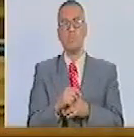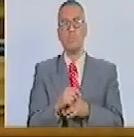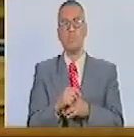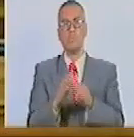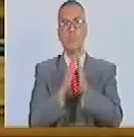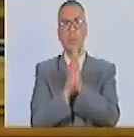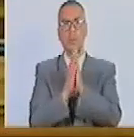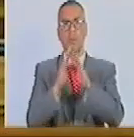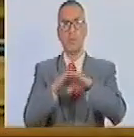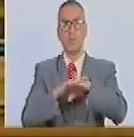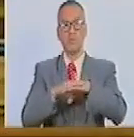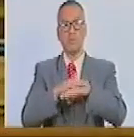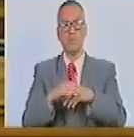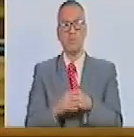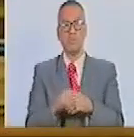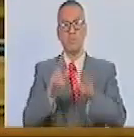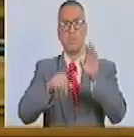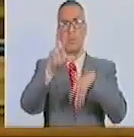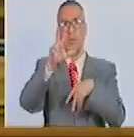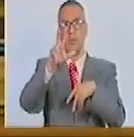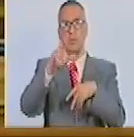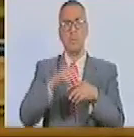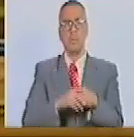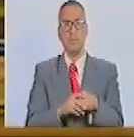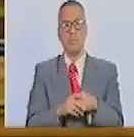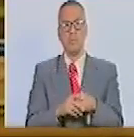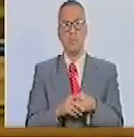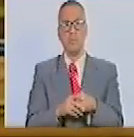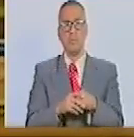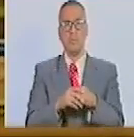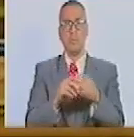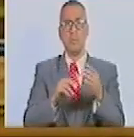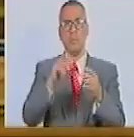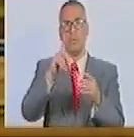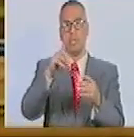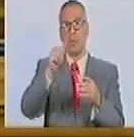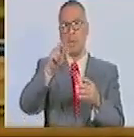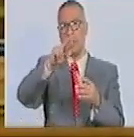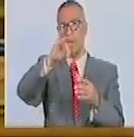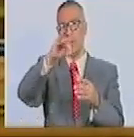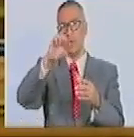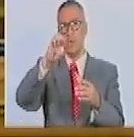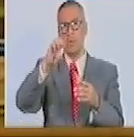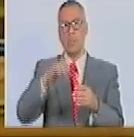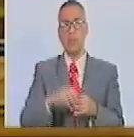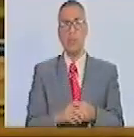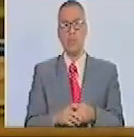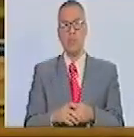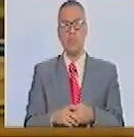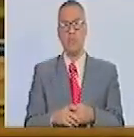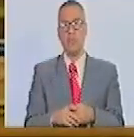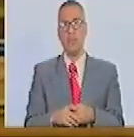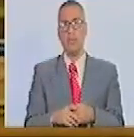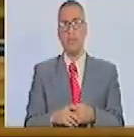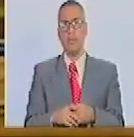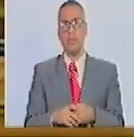Perdón, duodécimo. 13, ciudadana Dayairí del Amazonas Ruiz Largo.